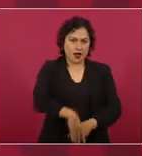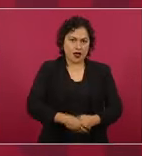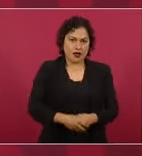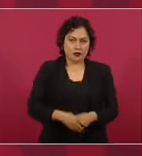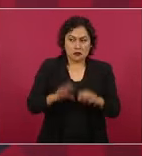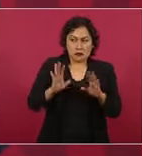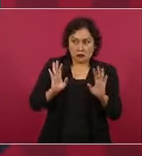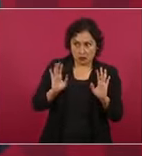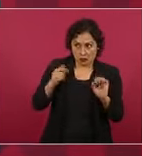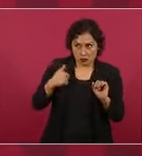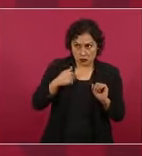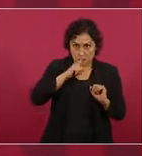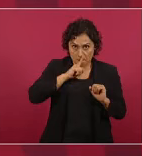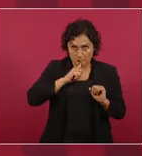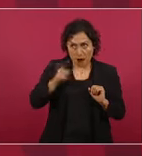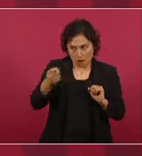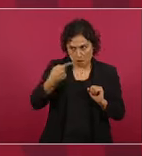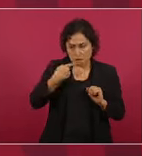Sacaron una resolución